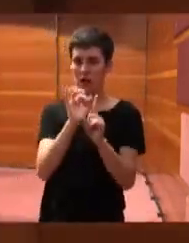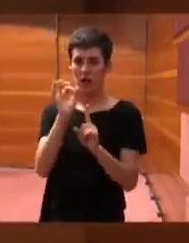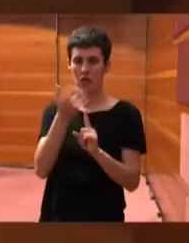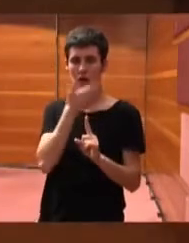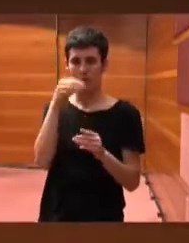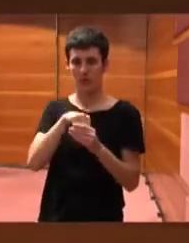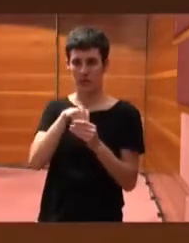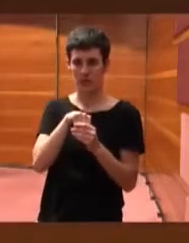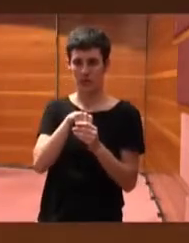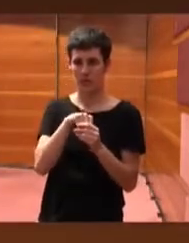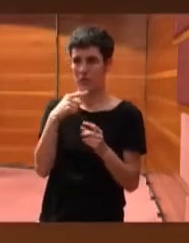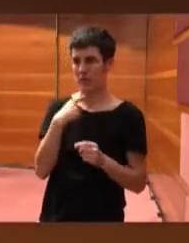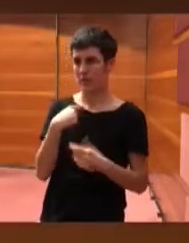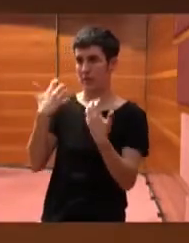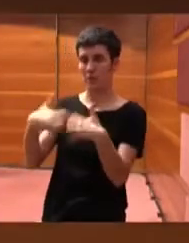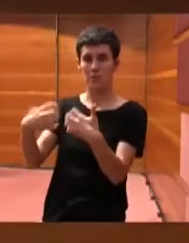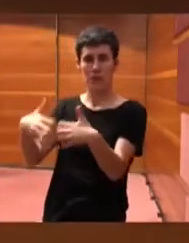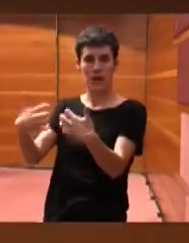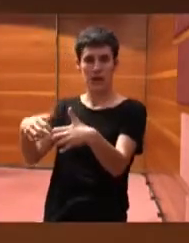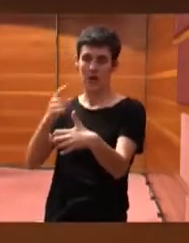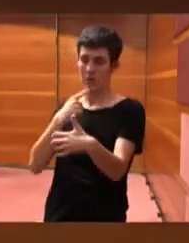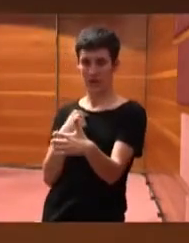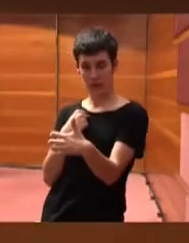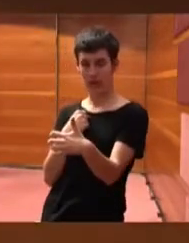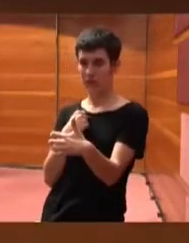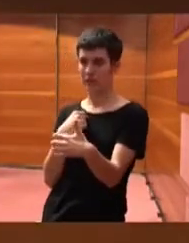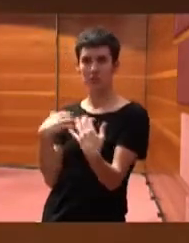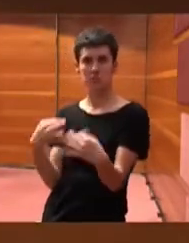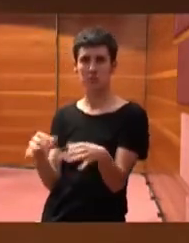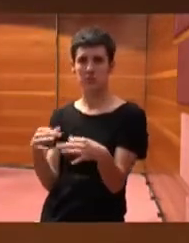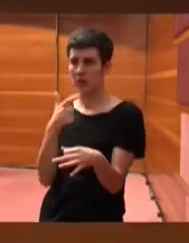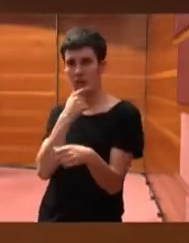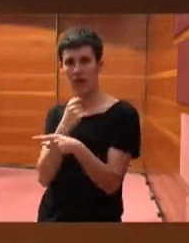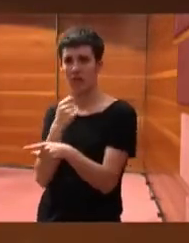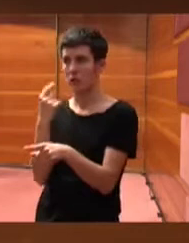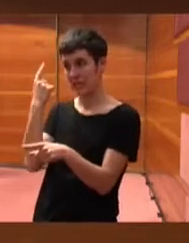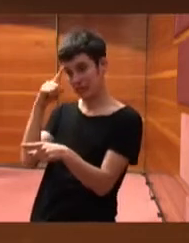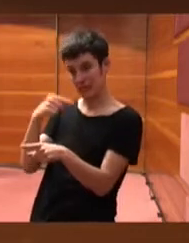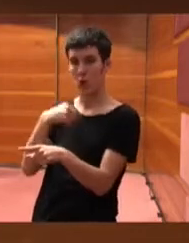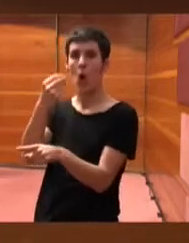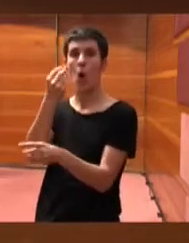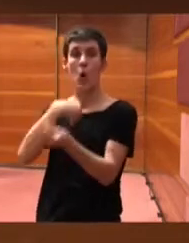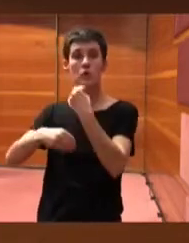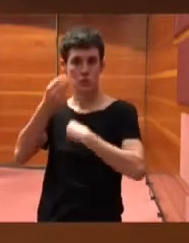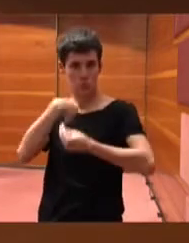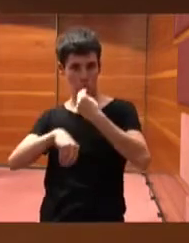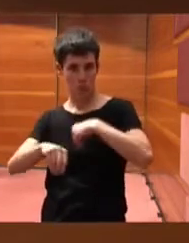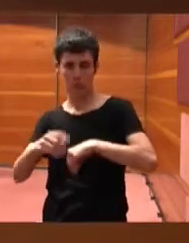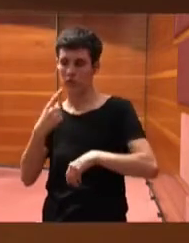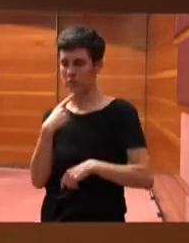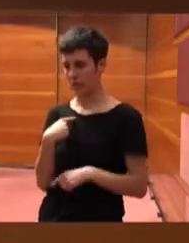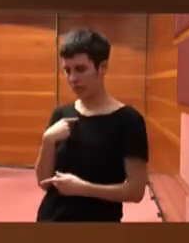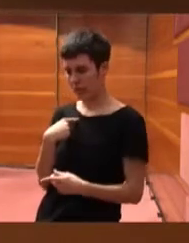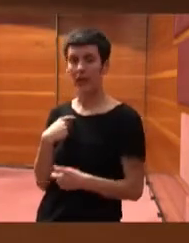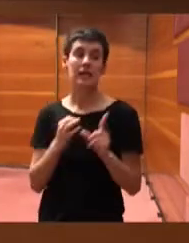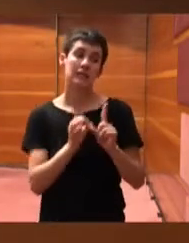calefacción de mi casa me lo dice una máquina muy inteligente simplemente sabiendo el consumo. Entonces me dice